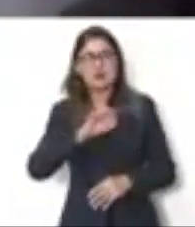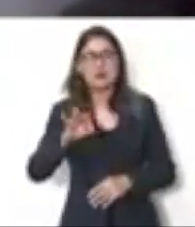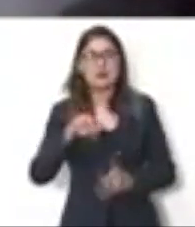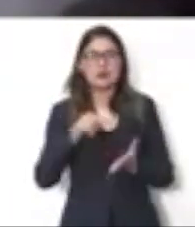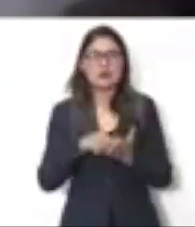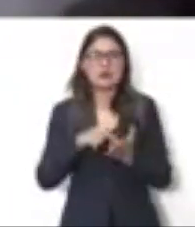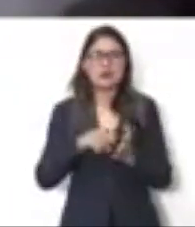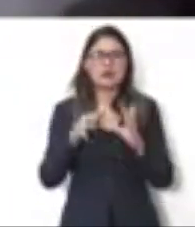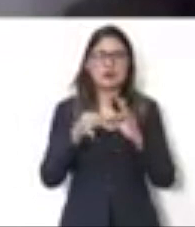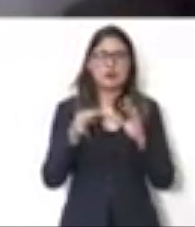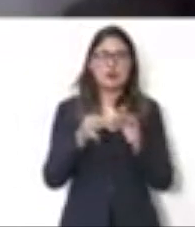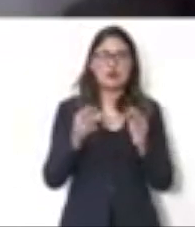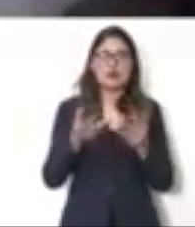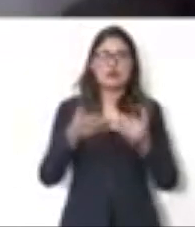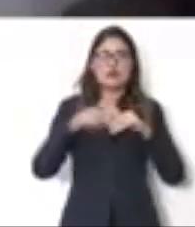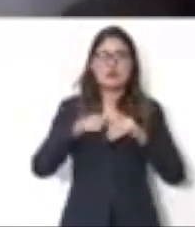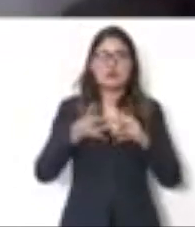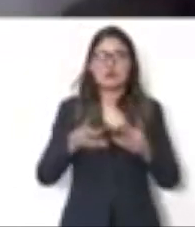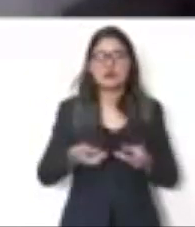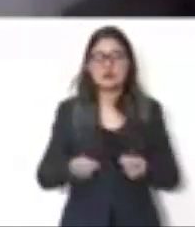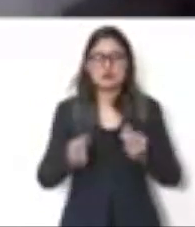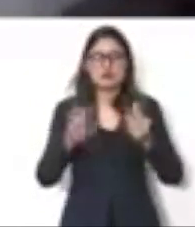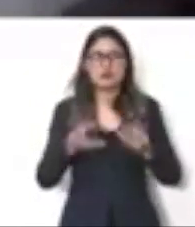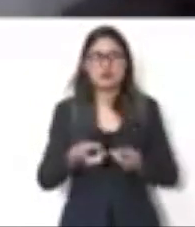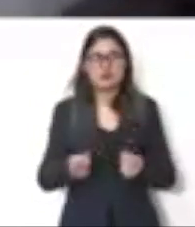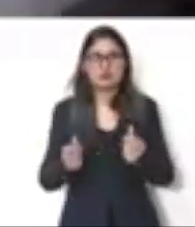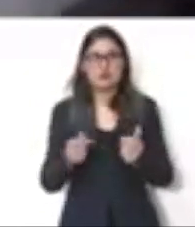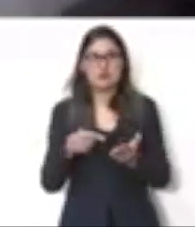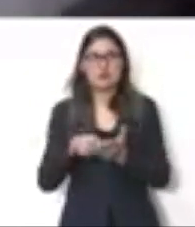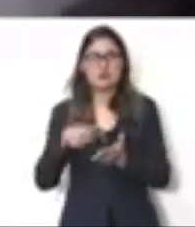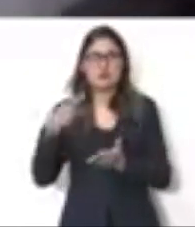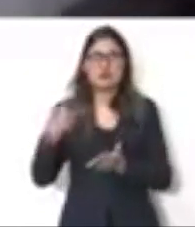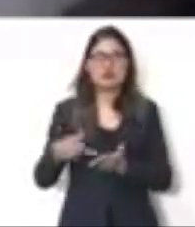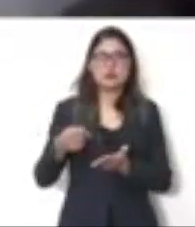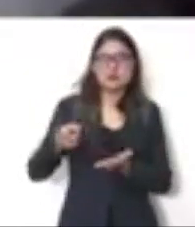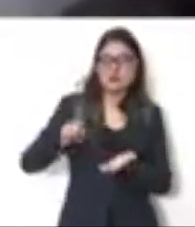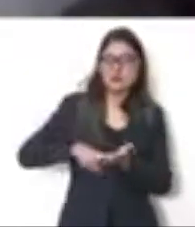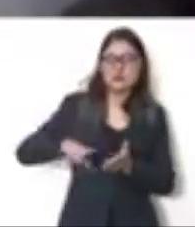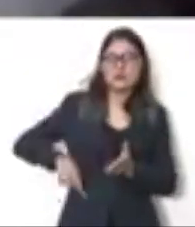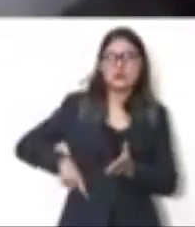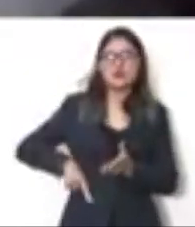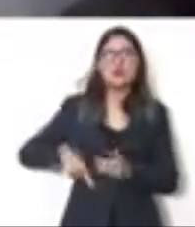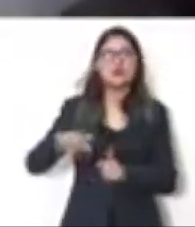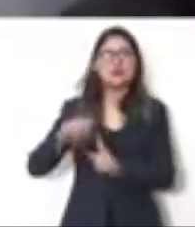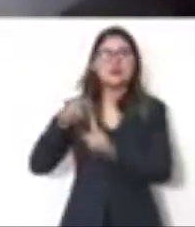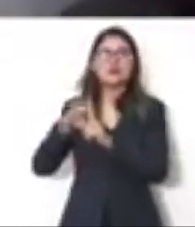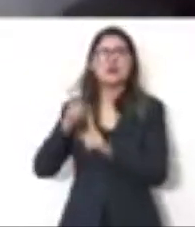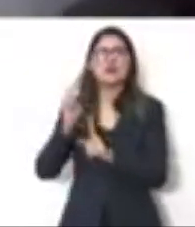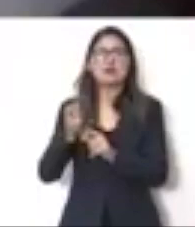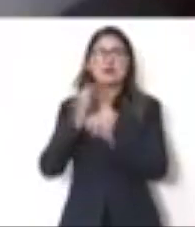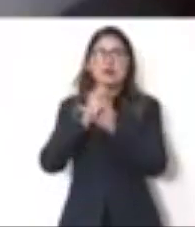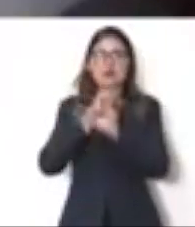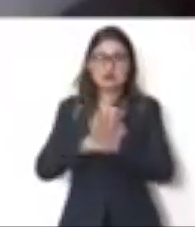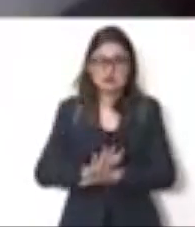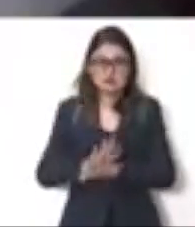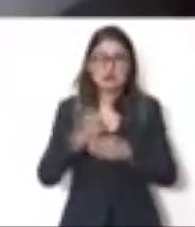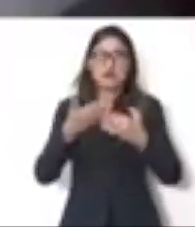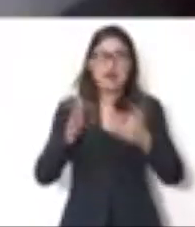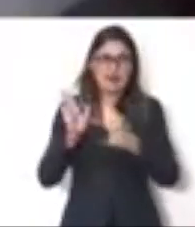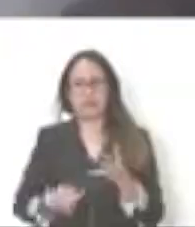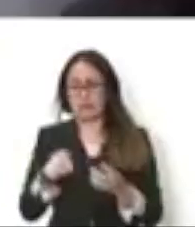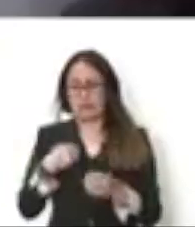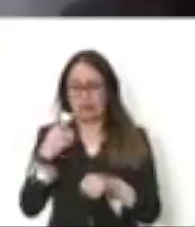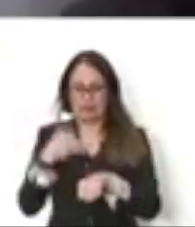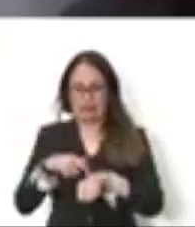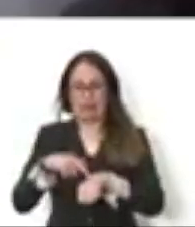gasto público de esas instituciones públicas por supuesto que corresponde a información que debe ser pública